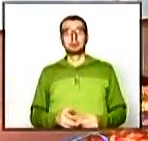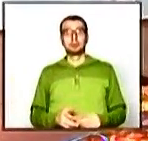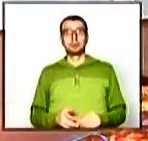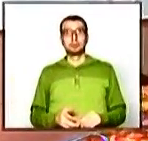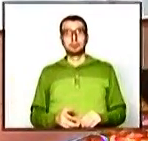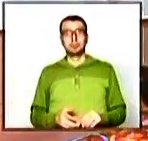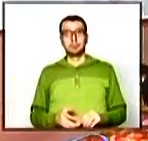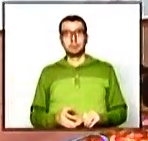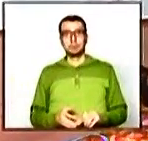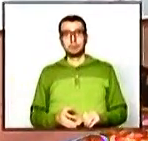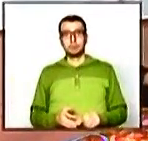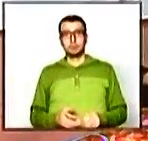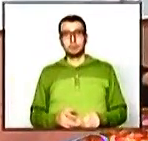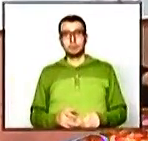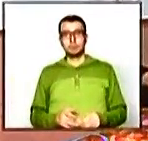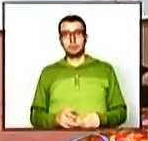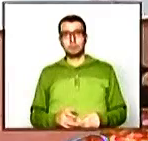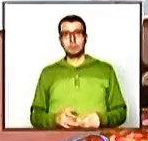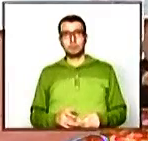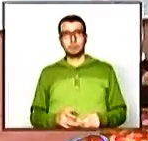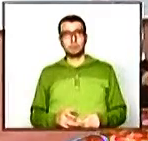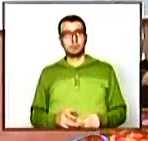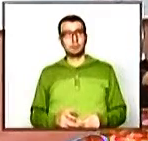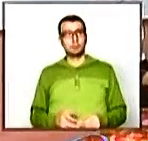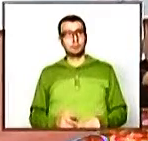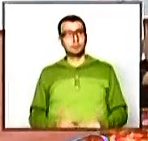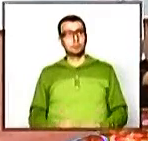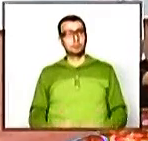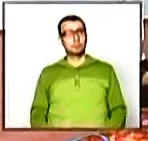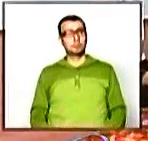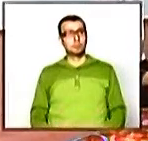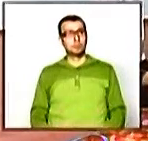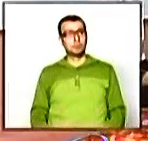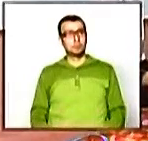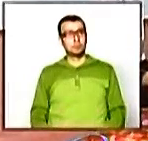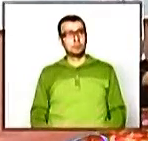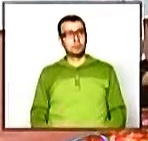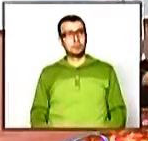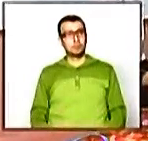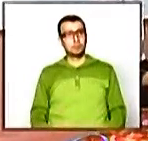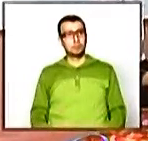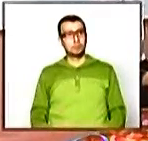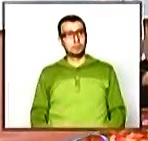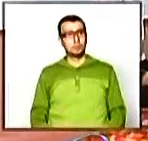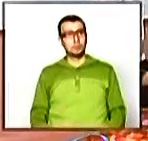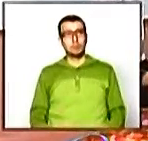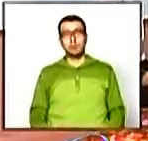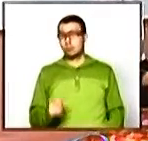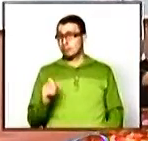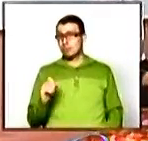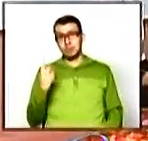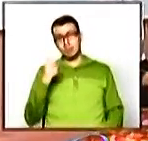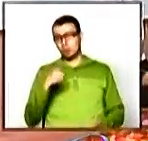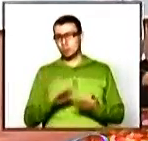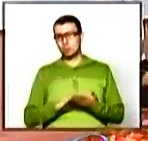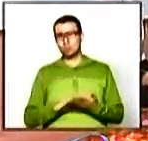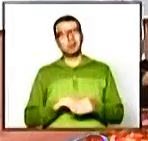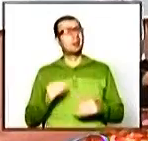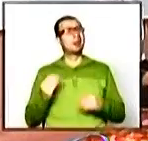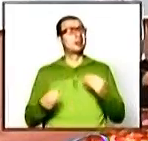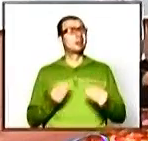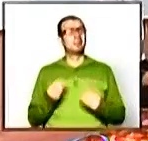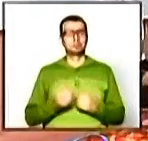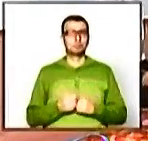arriba. Muy bien. El primer ajuste que generamos es un ajuste de la zona